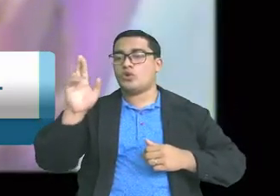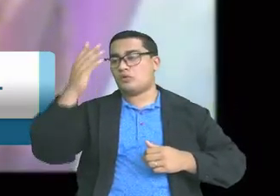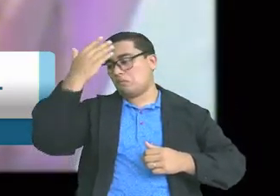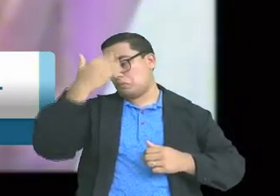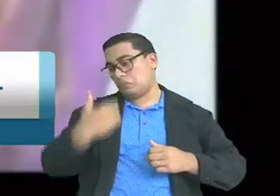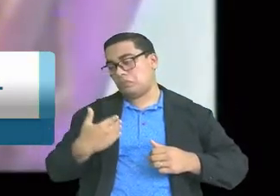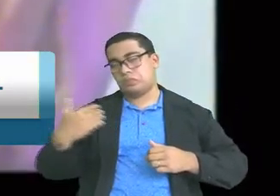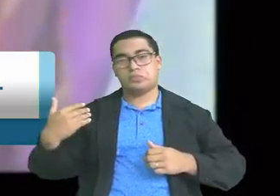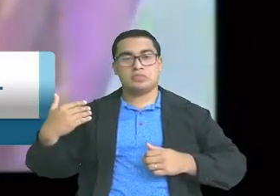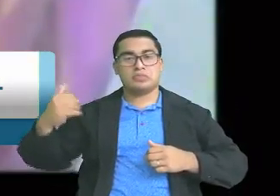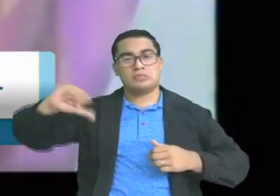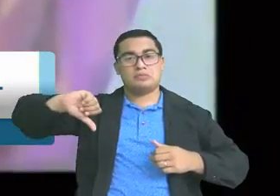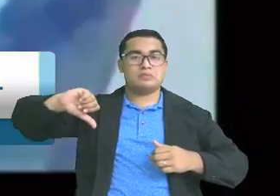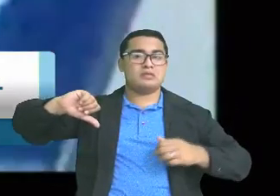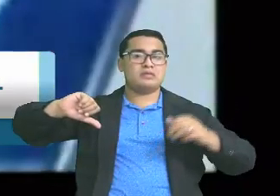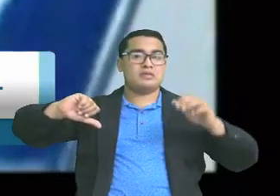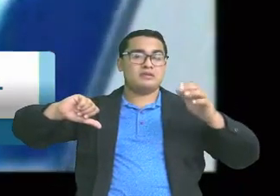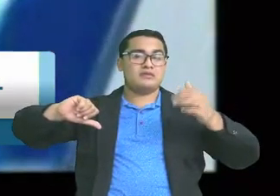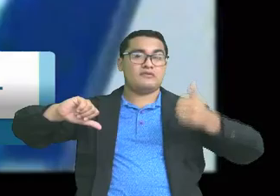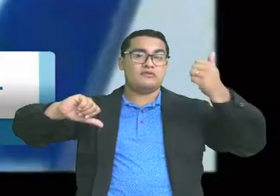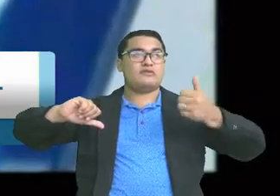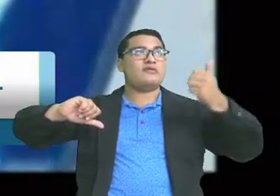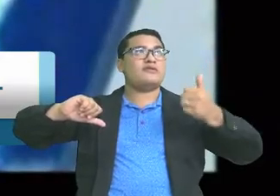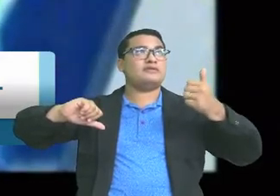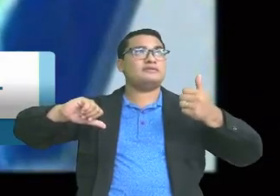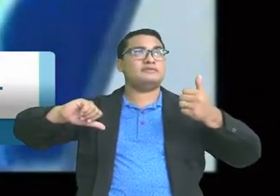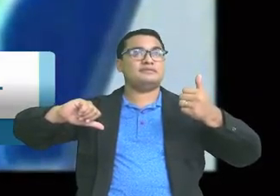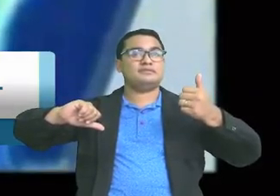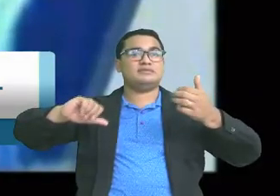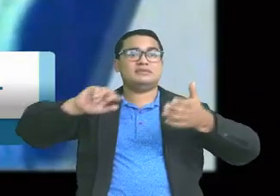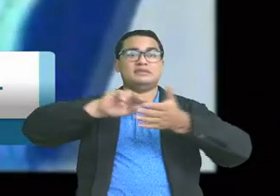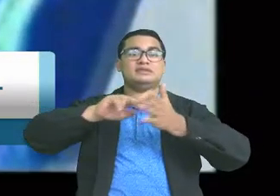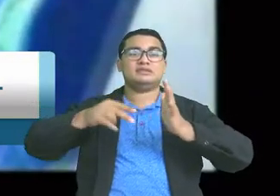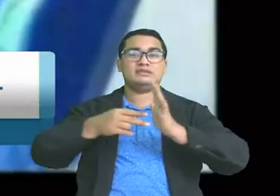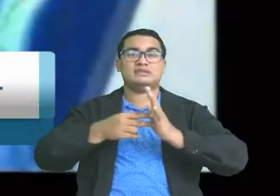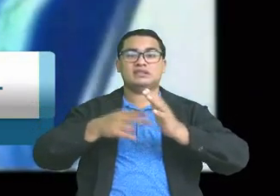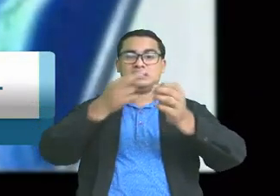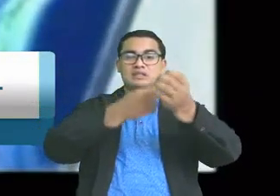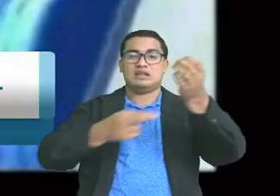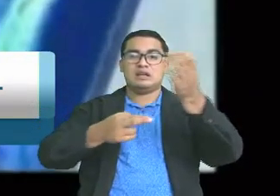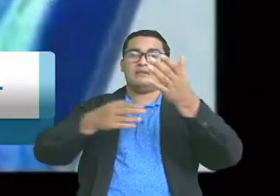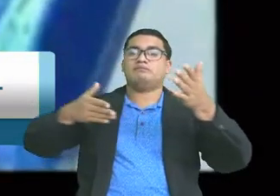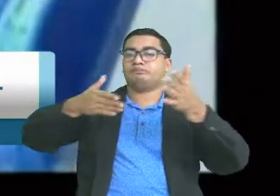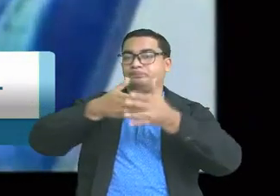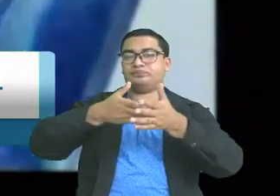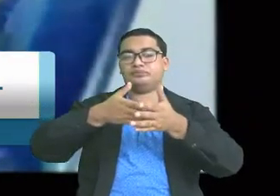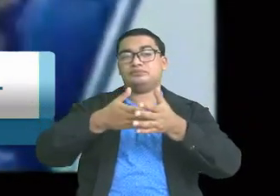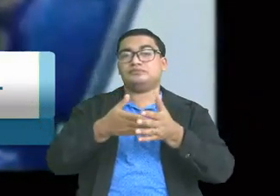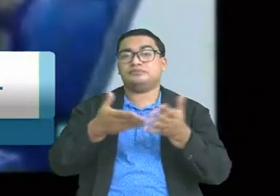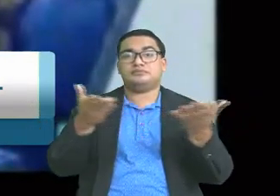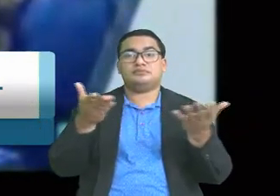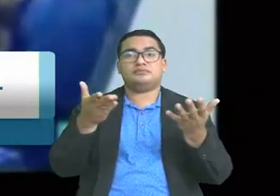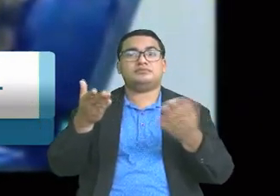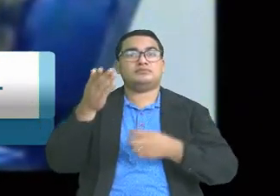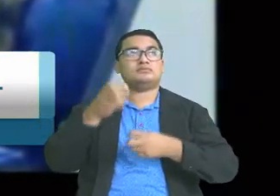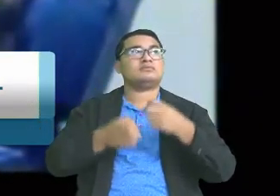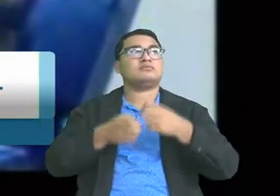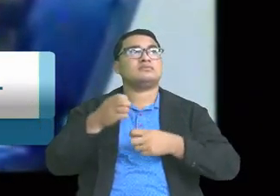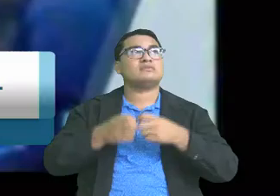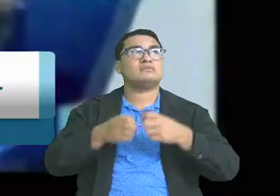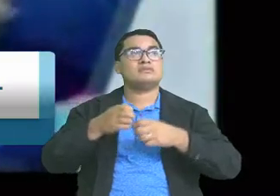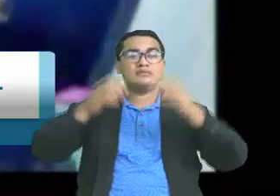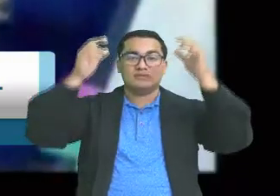decía ahí usted. Ahí podemos observar cómo se va obstruyendo el vaso, ¿no? Cómo se obstruye el vaso y esa parte del cerebro se